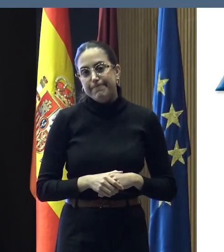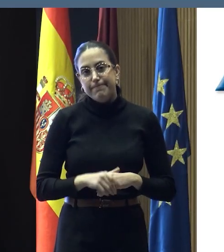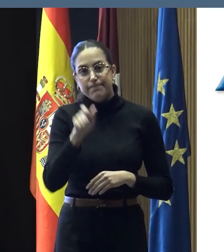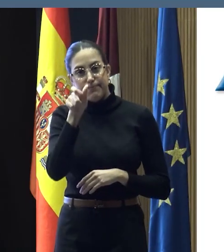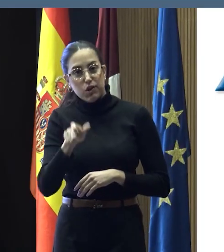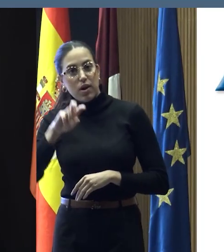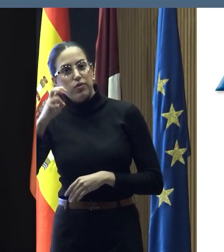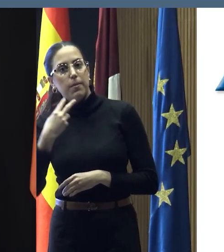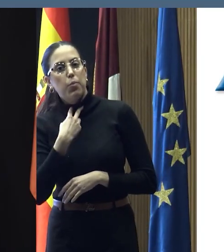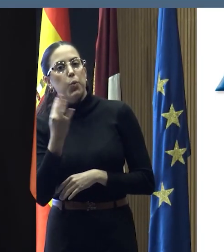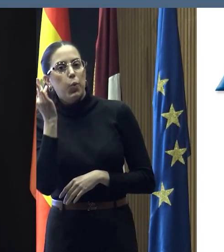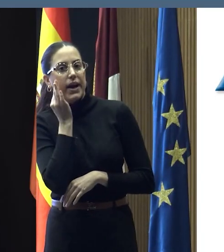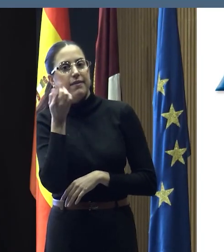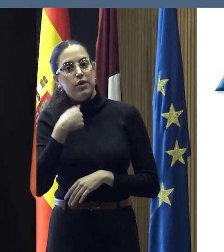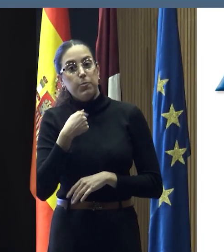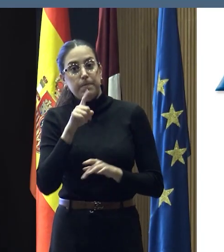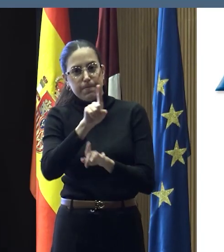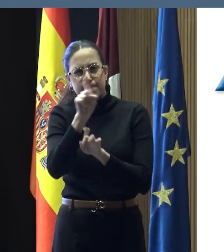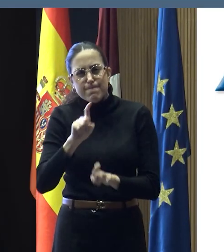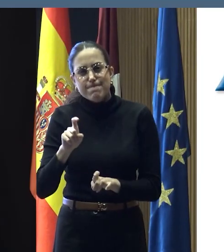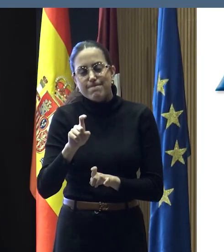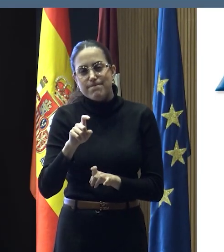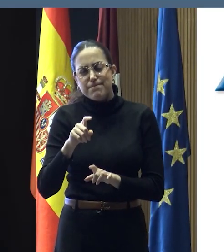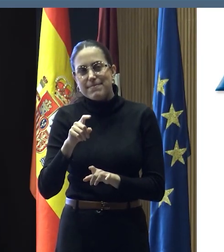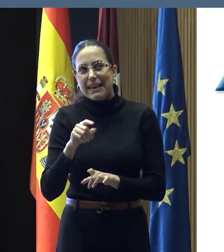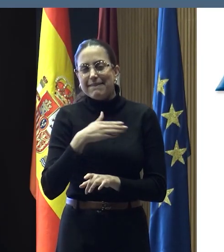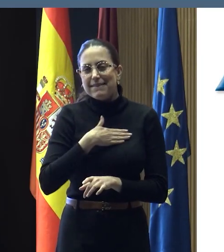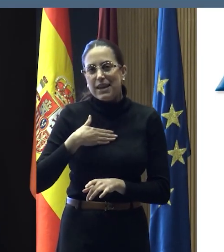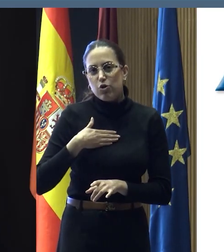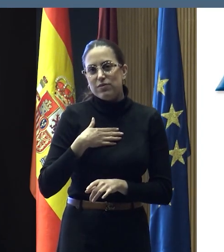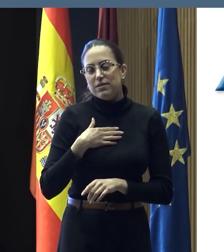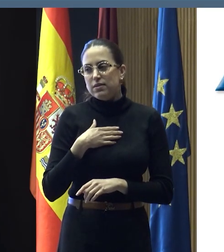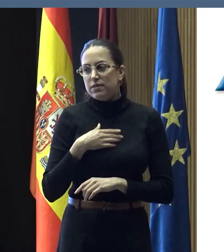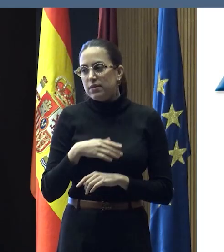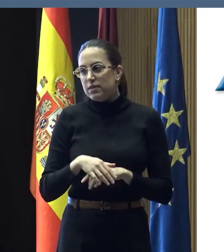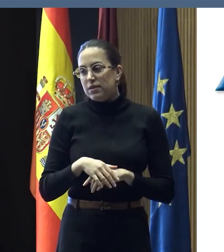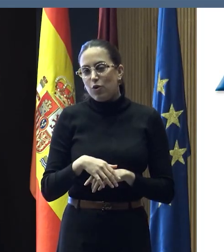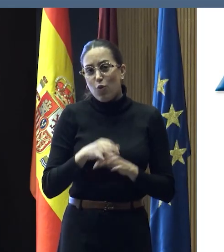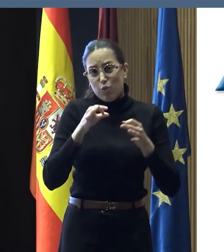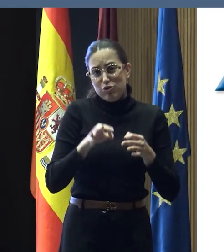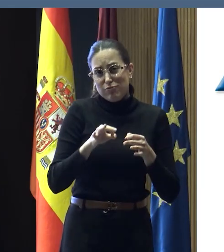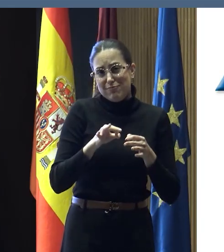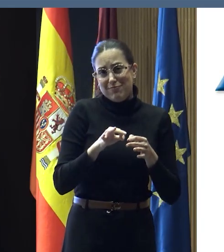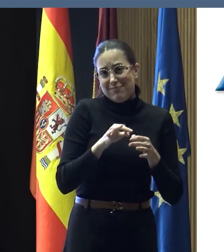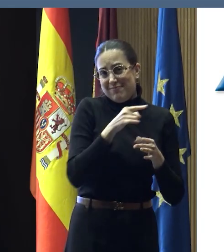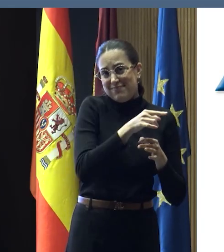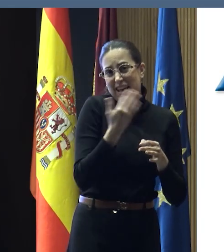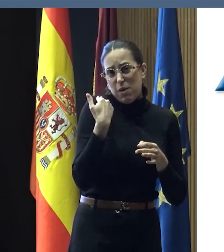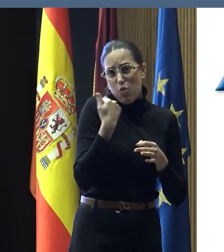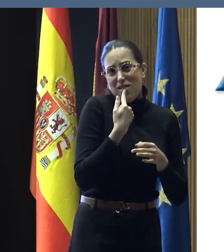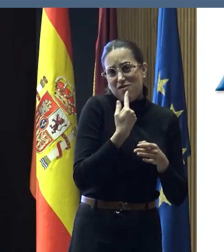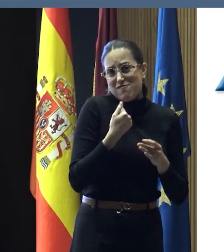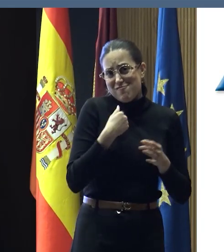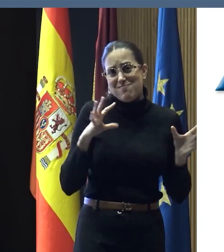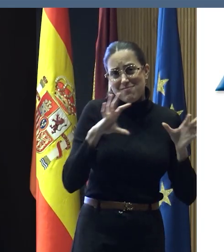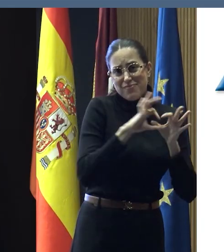Bueno, pues yo quería hacer una pregunta, igual está un poco relacionada con lo que se acaba de decir, pero bueno.